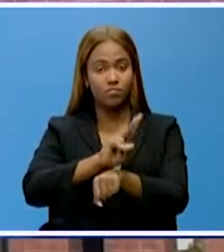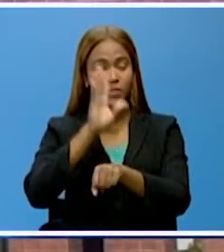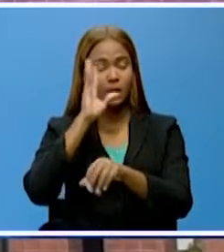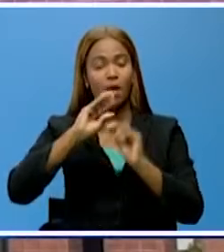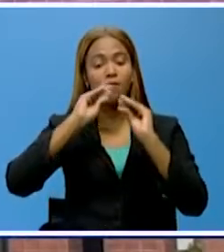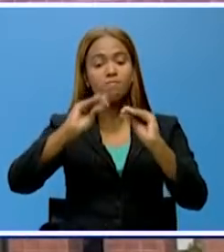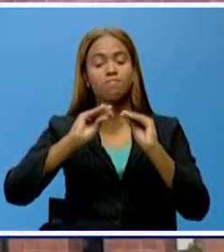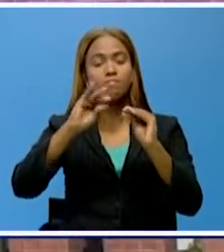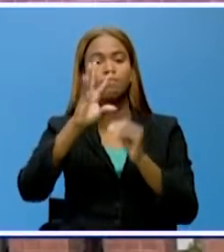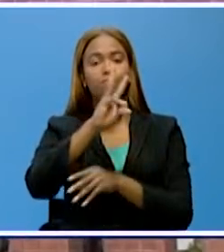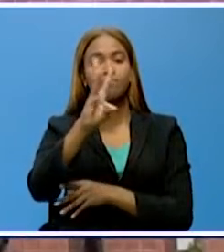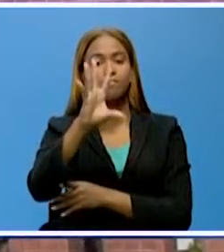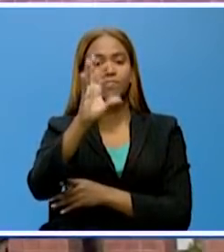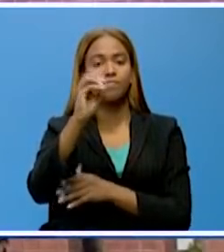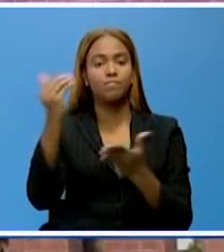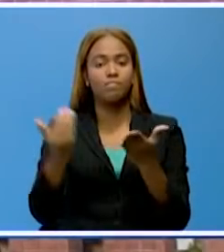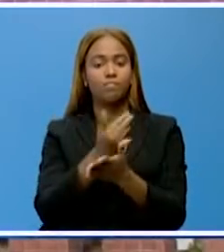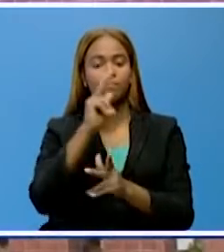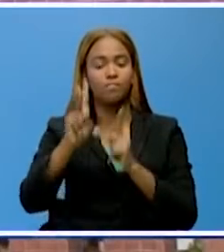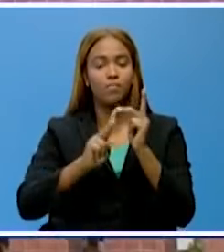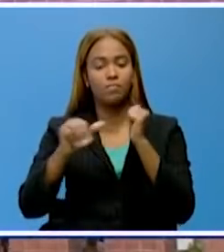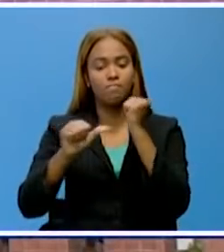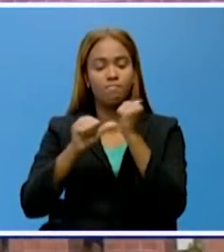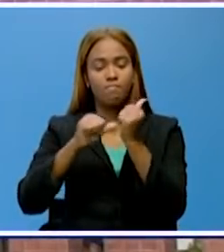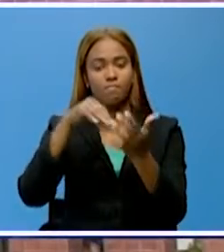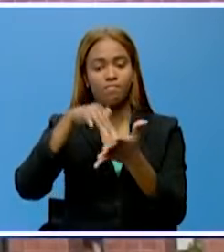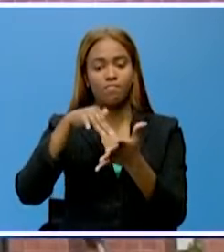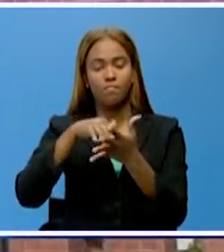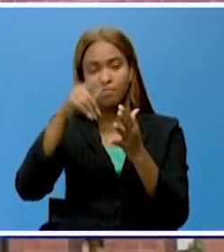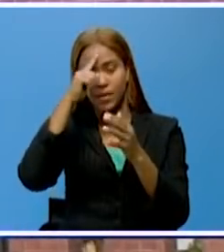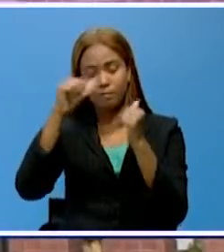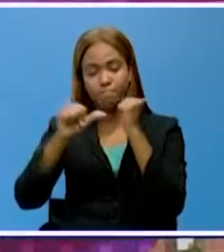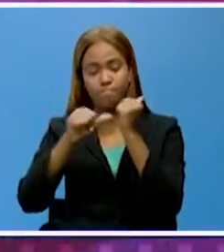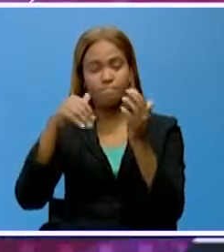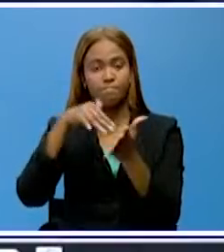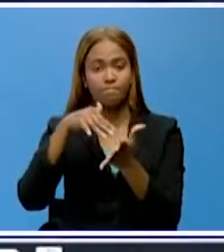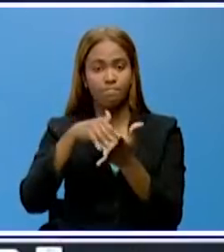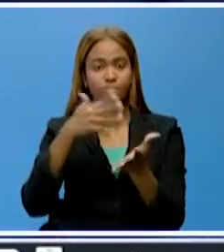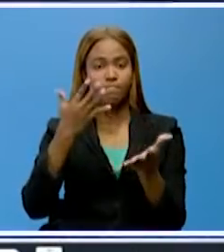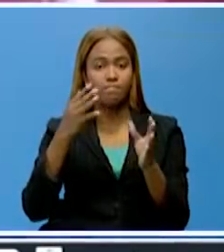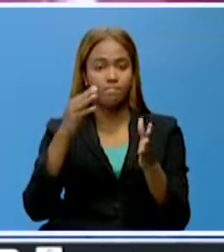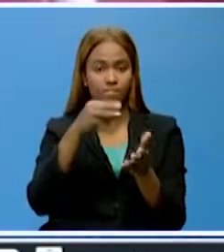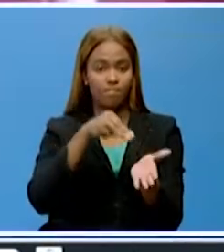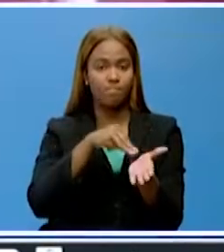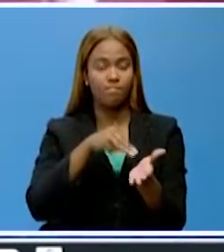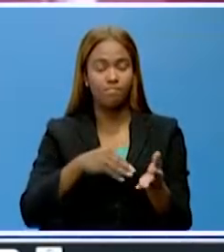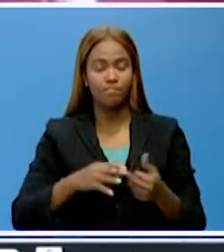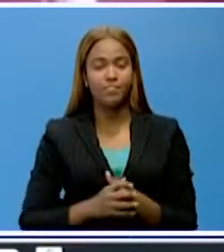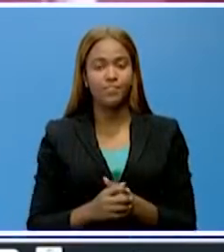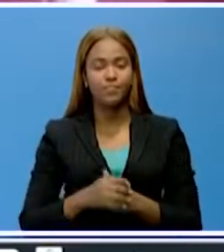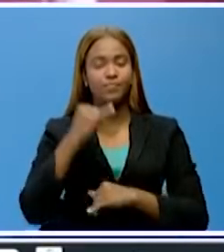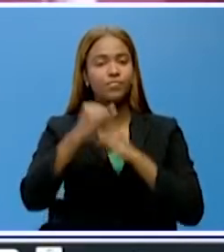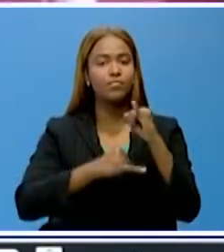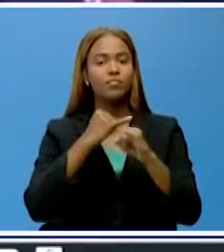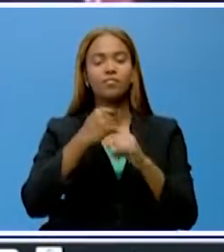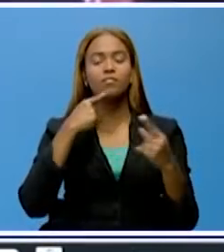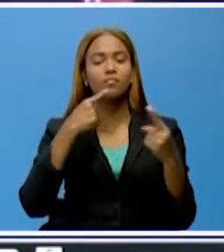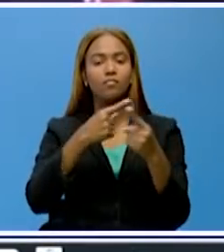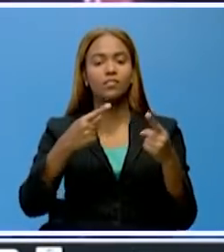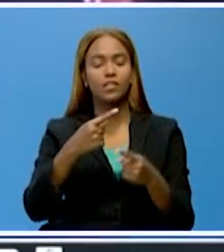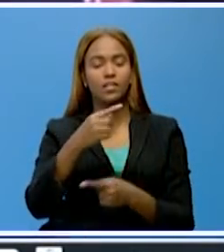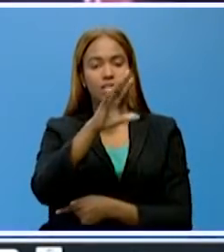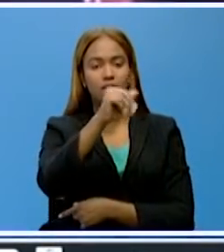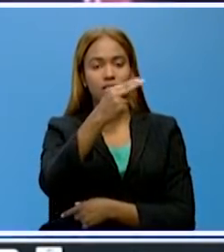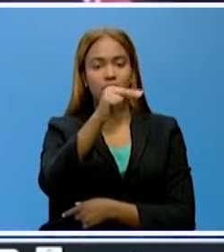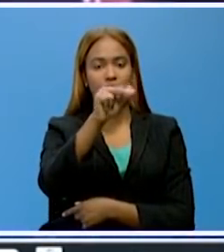formará 650 nuevos auxiliares de enfermería. En las internacionales, Xi